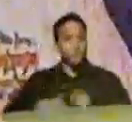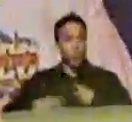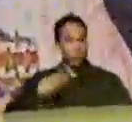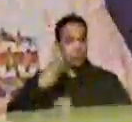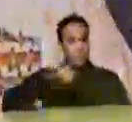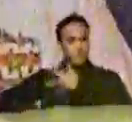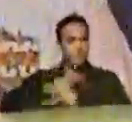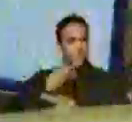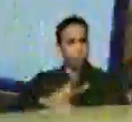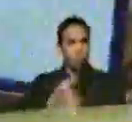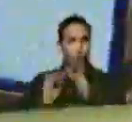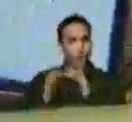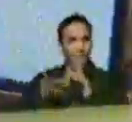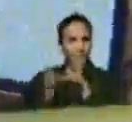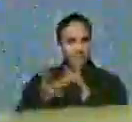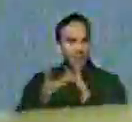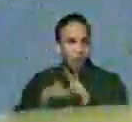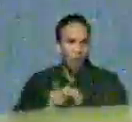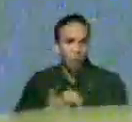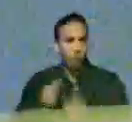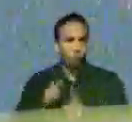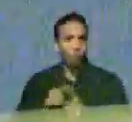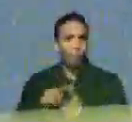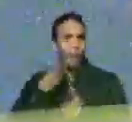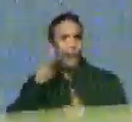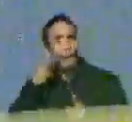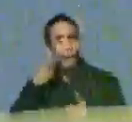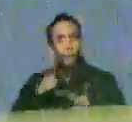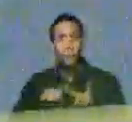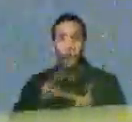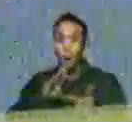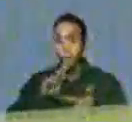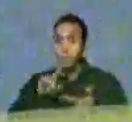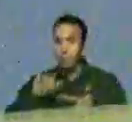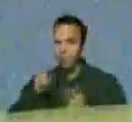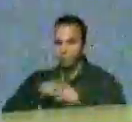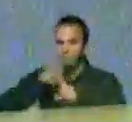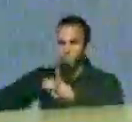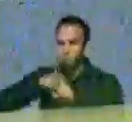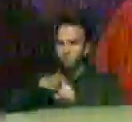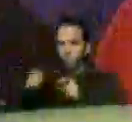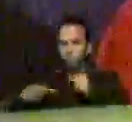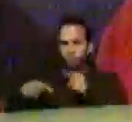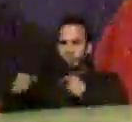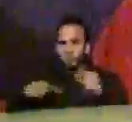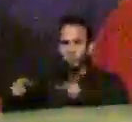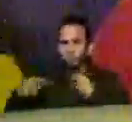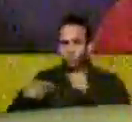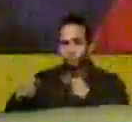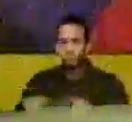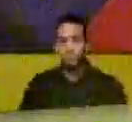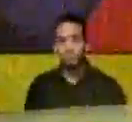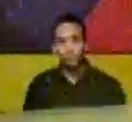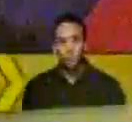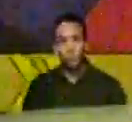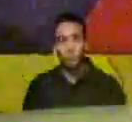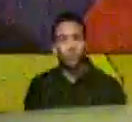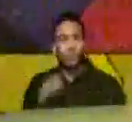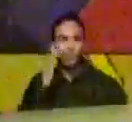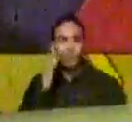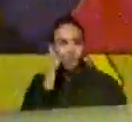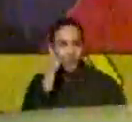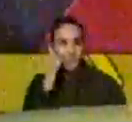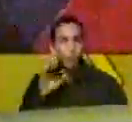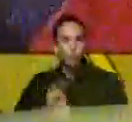al uso de la Internet, como son la adicción y el cyberbullying. La otra de las preocupaciones tiene que ver con el cyberbullying, y es que sabemos lo que es